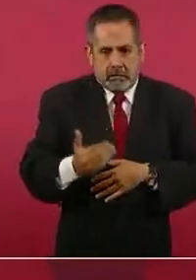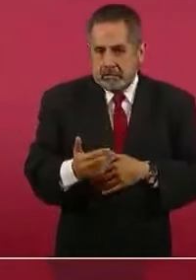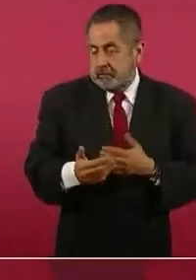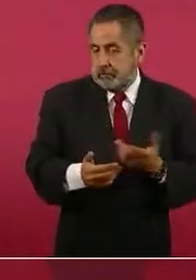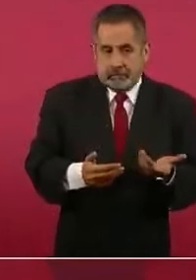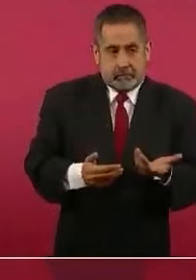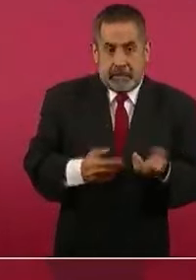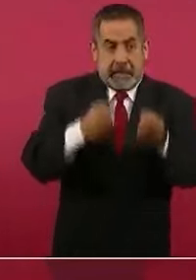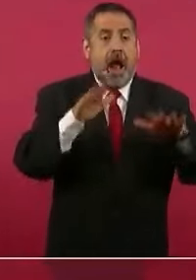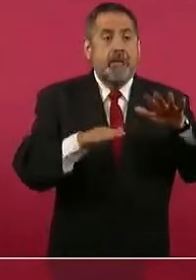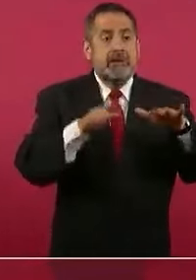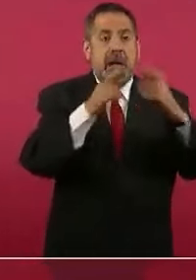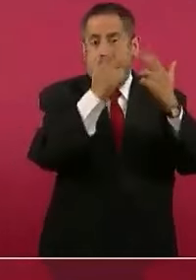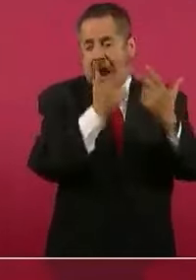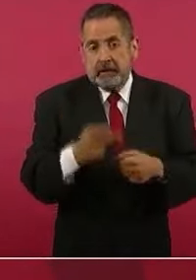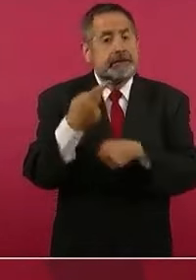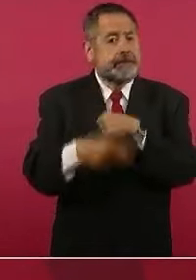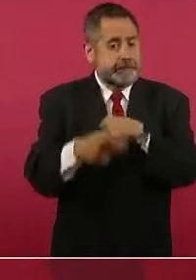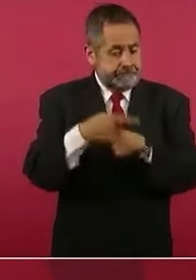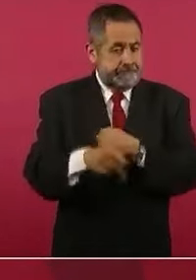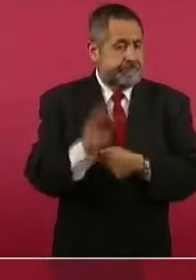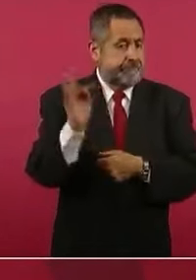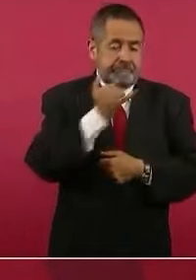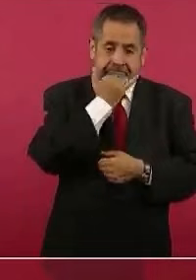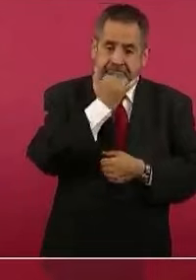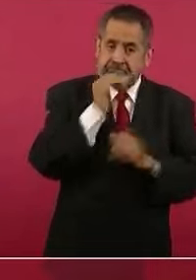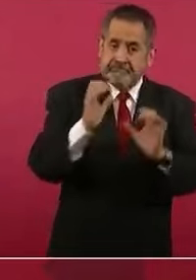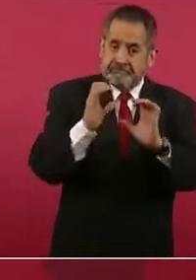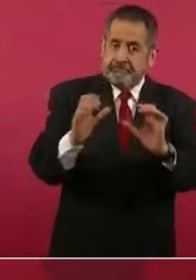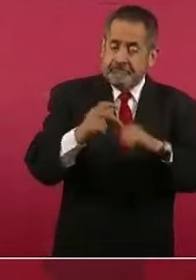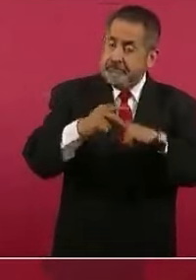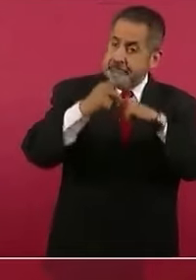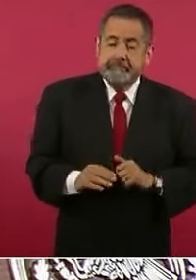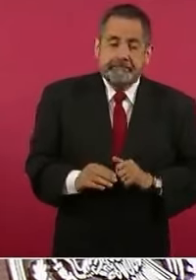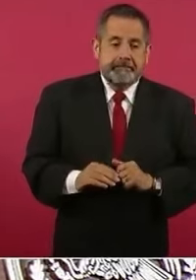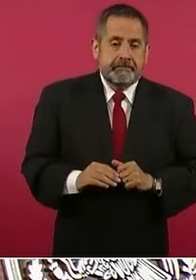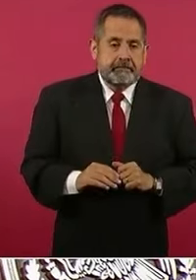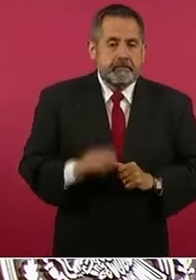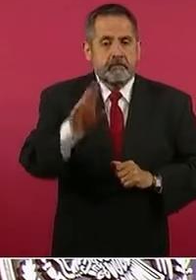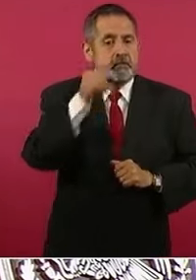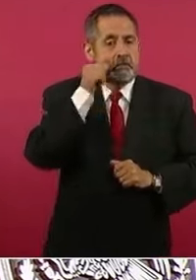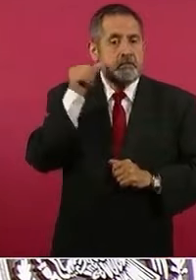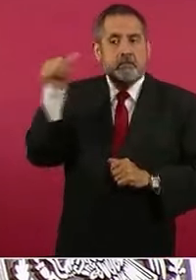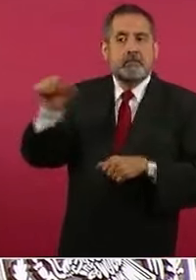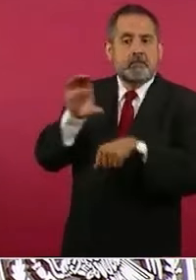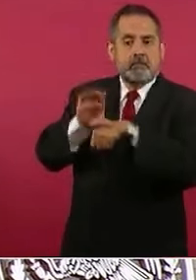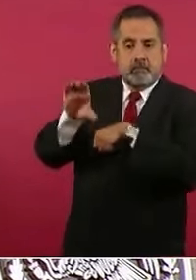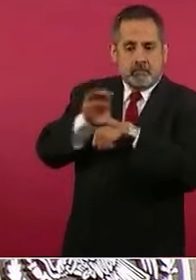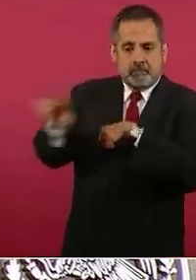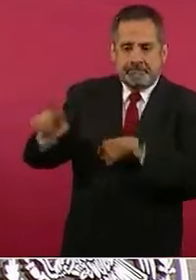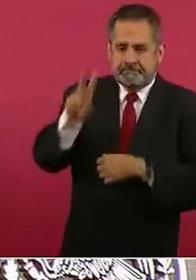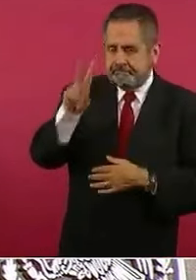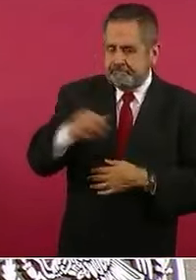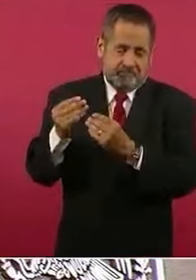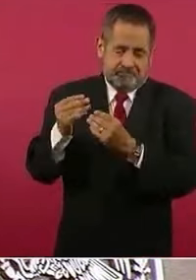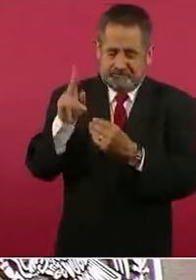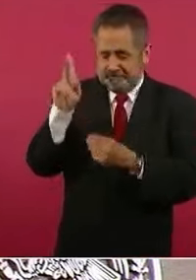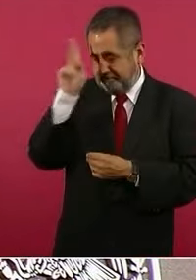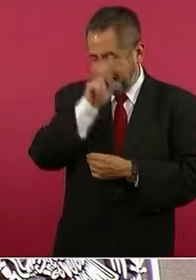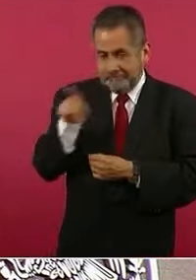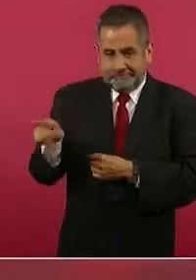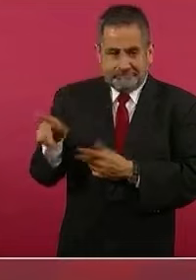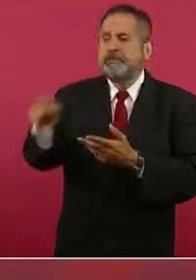ninguna seguridad y se corren graves riesgos. Ayer en Colombia hubo una desgracia mayor en